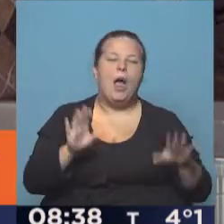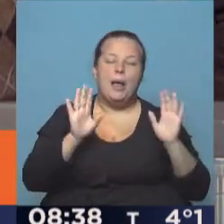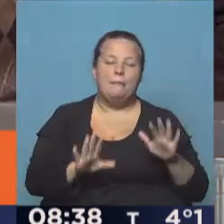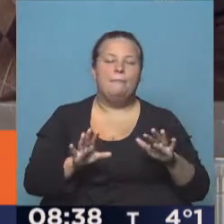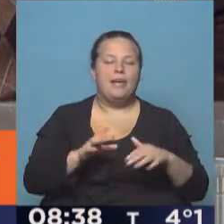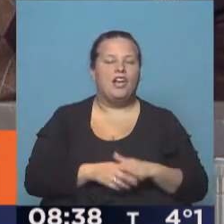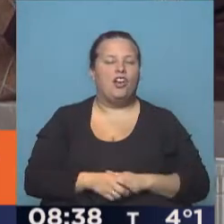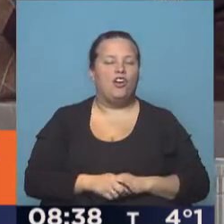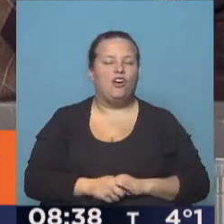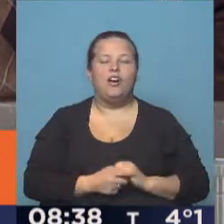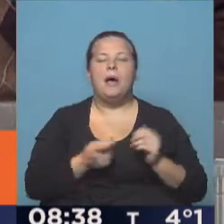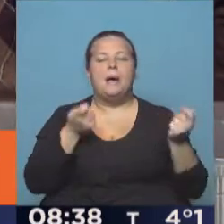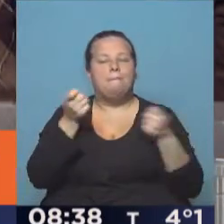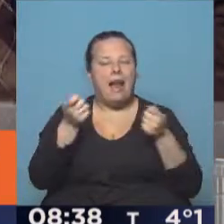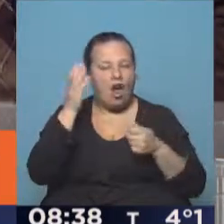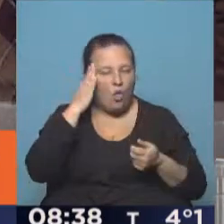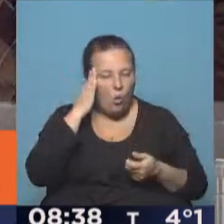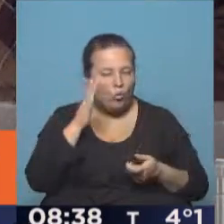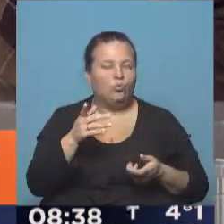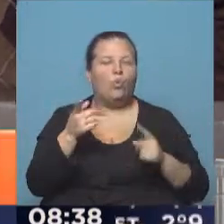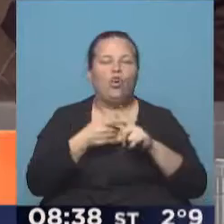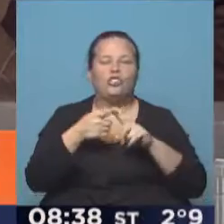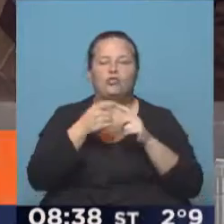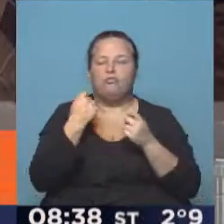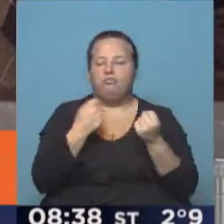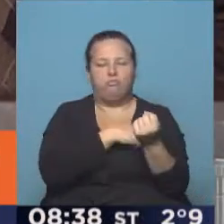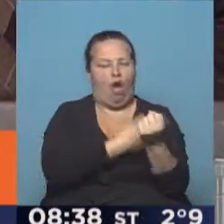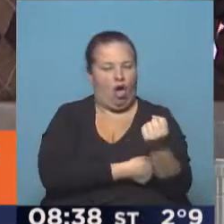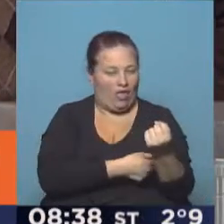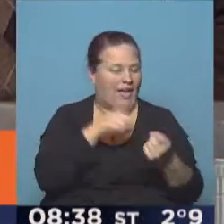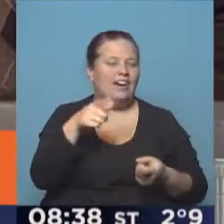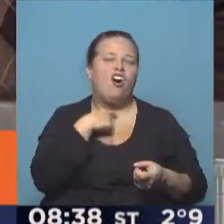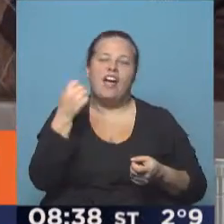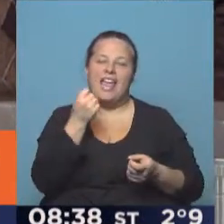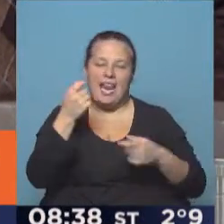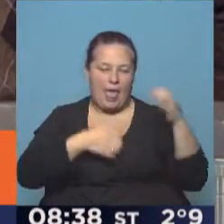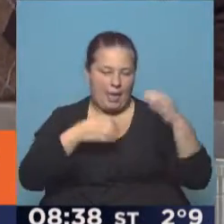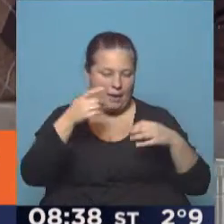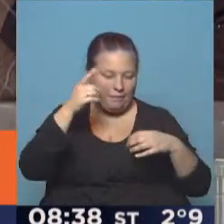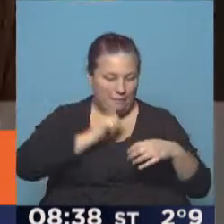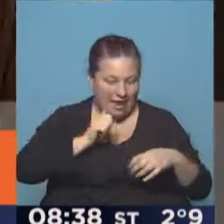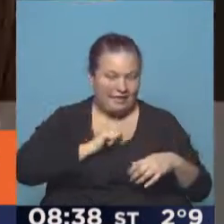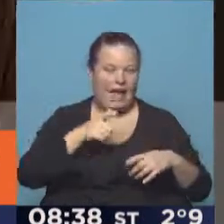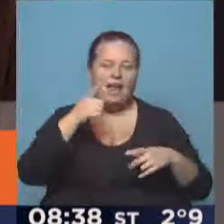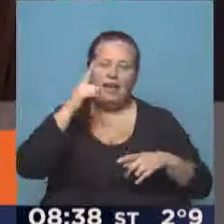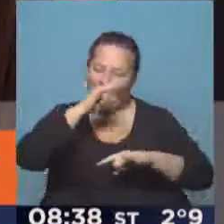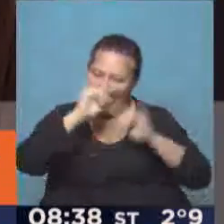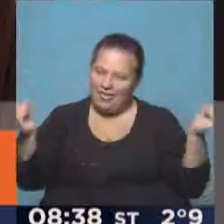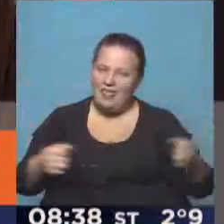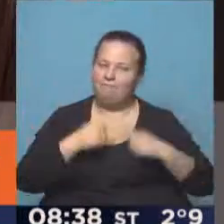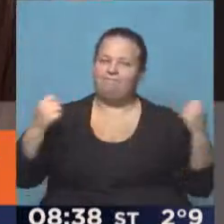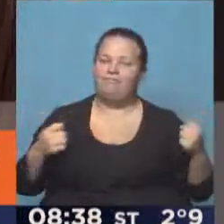en el manejo cultural y en la relación de poder que tenían o que pretendían tener los militares, eran rebeldías que habían